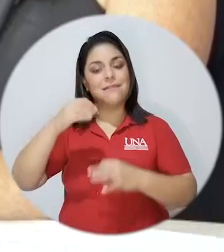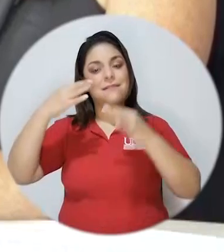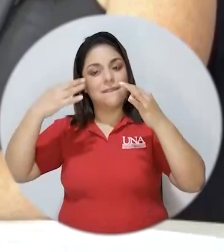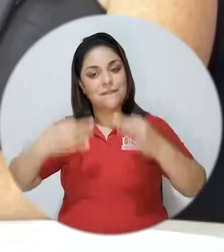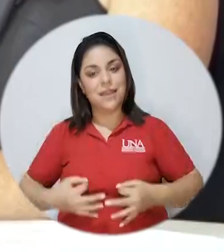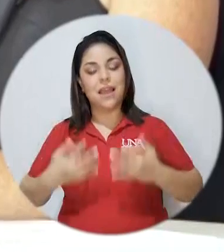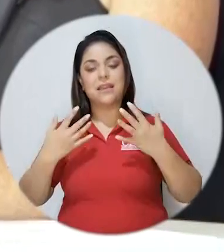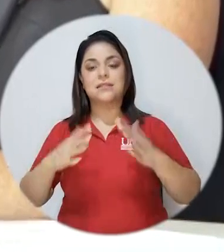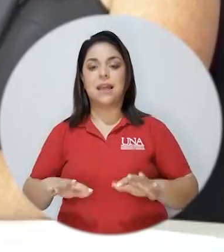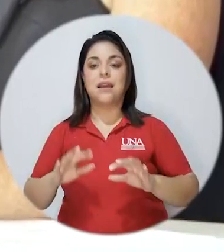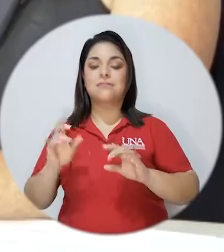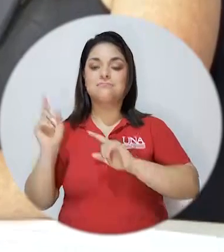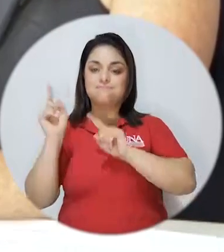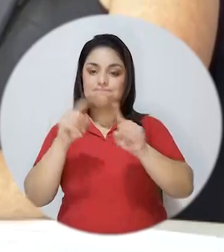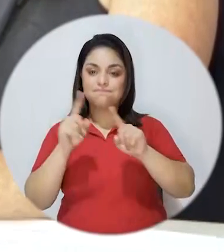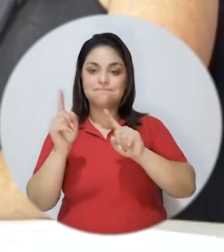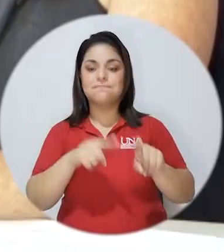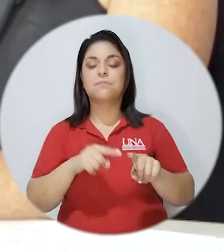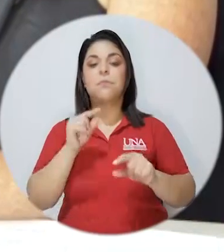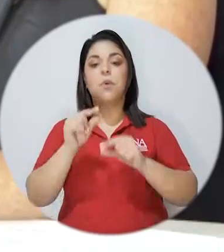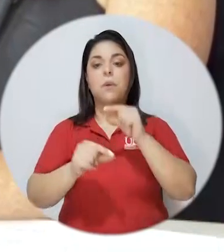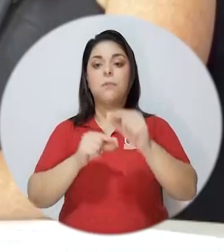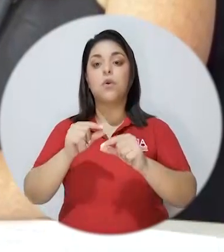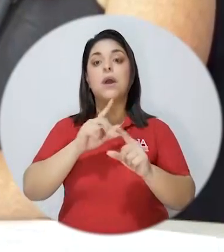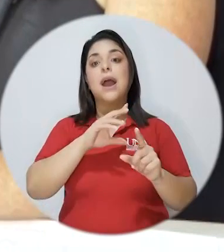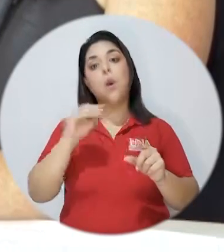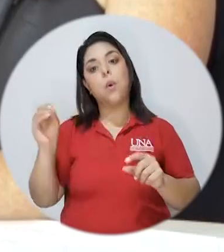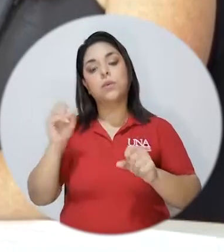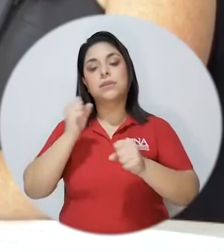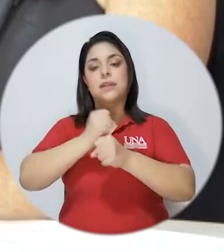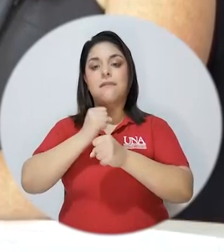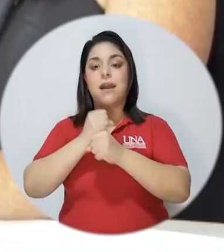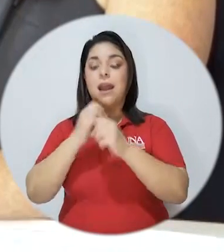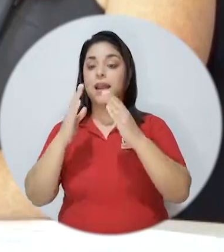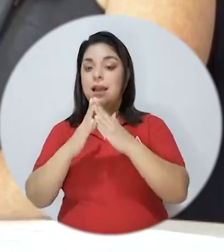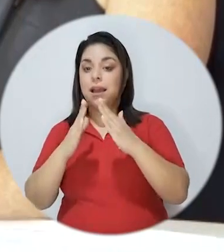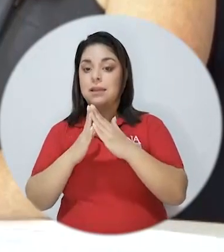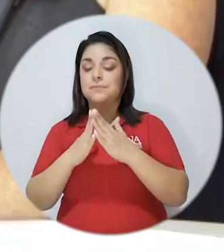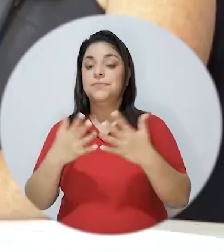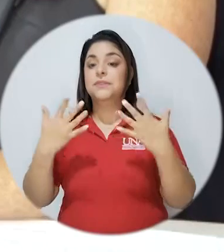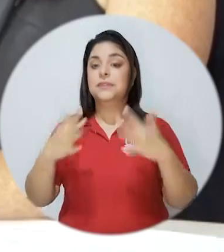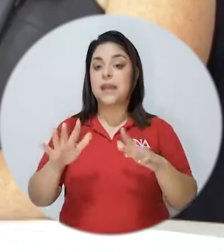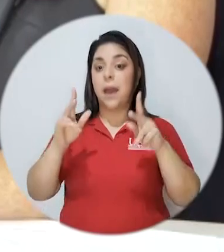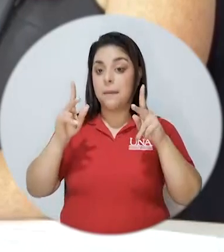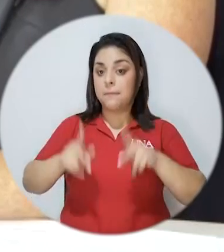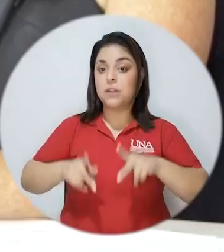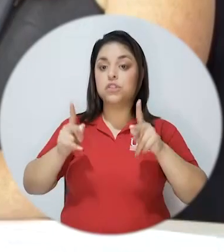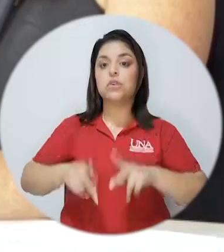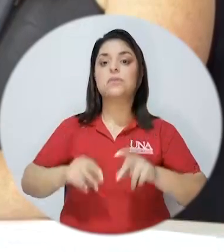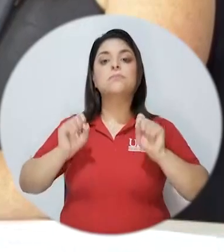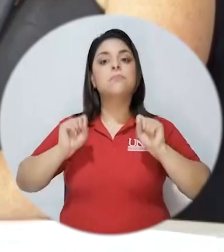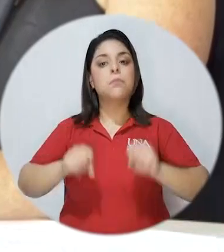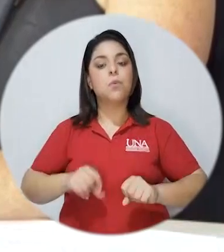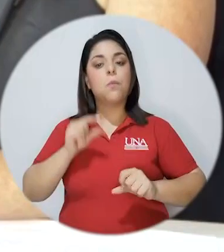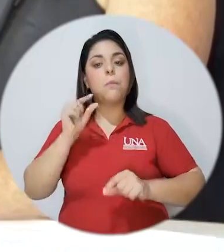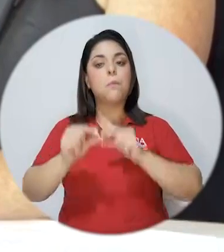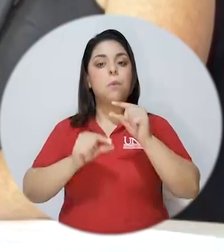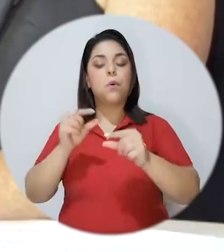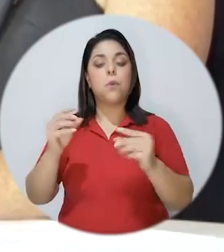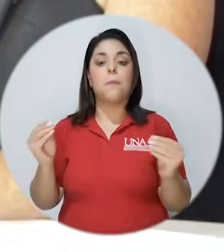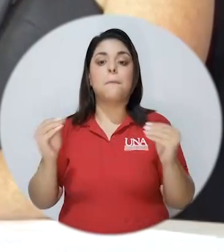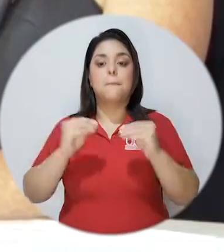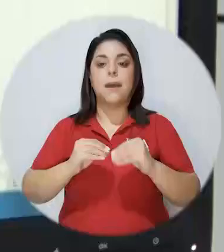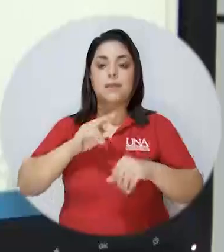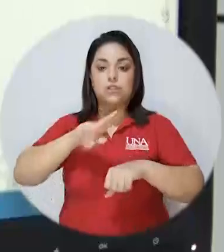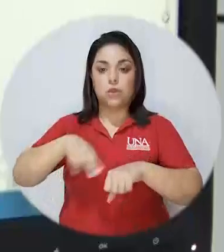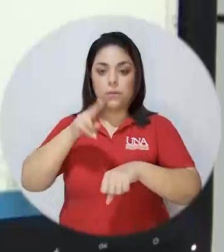ser. Entonces, ya las personas van a poder estar realmente cumpliendo con su trabajo en las condiciones un poco más normales,